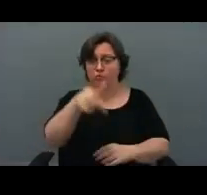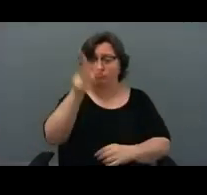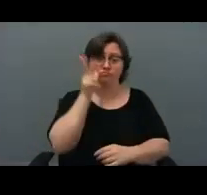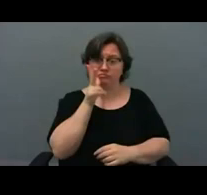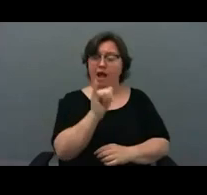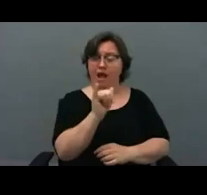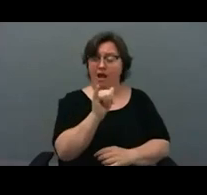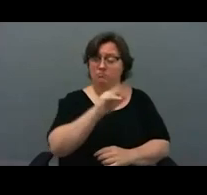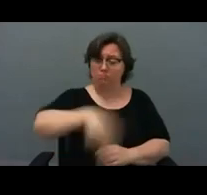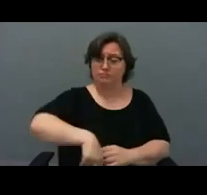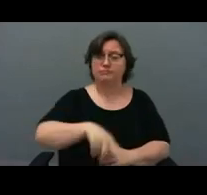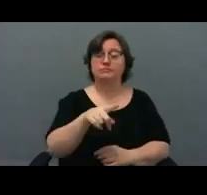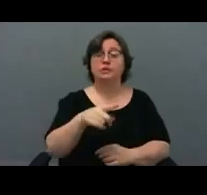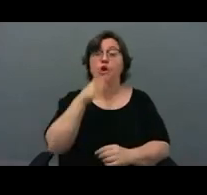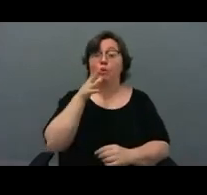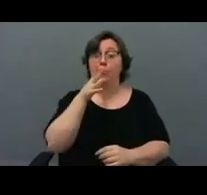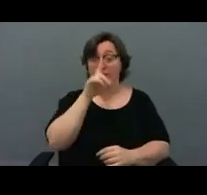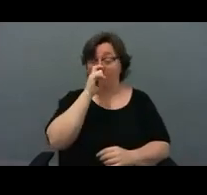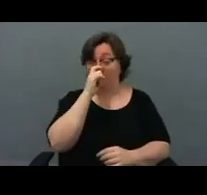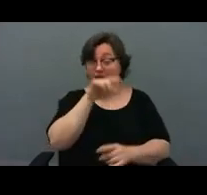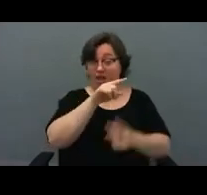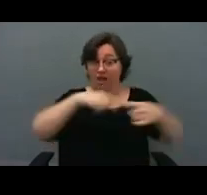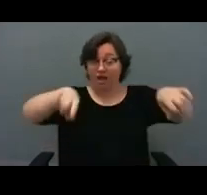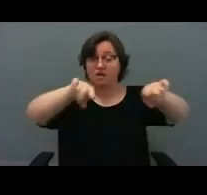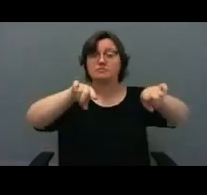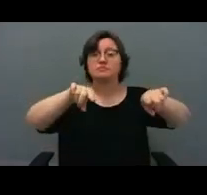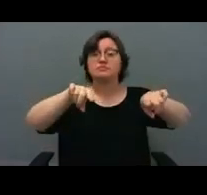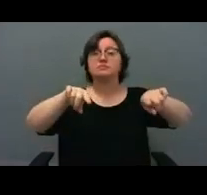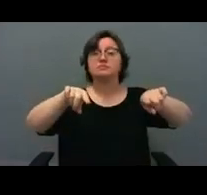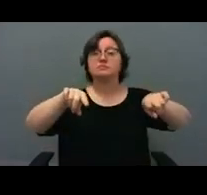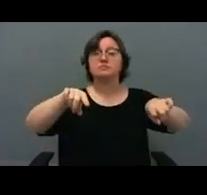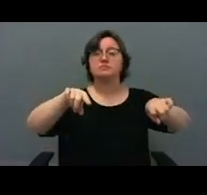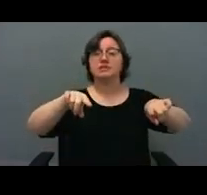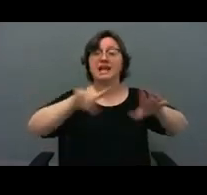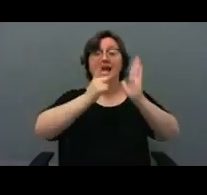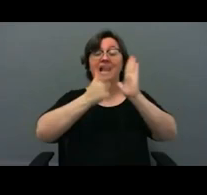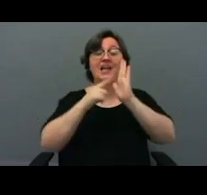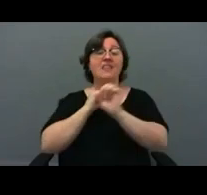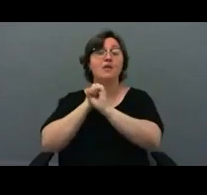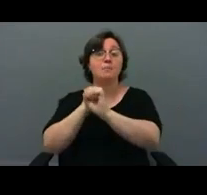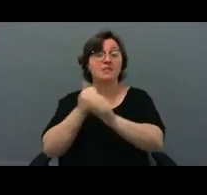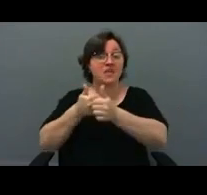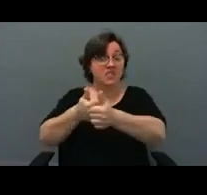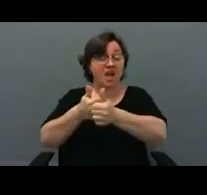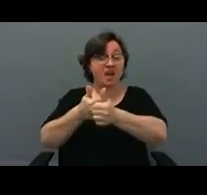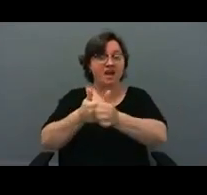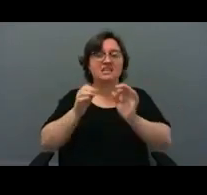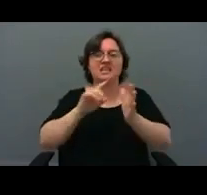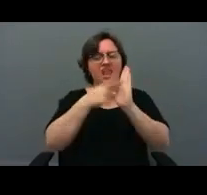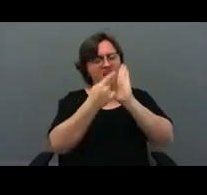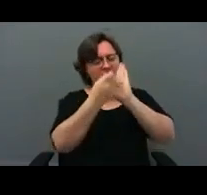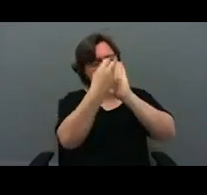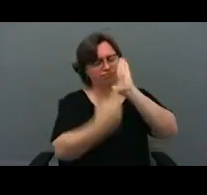privilegiado. Un privilegiado porque recordemos que la ley de dependencia establece